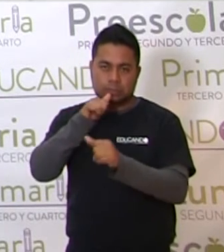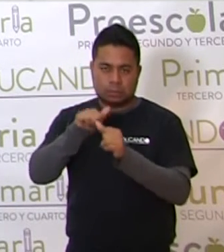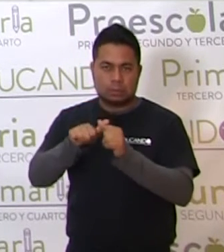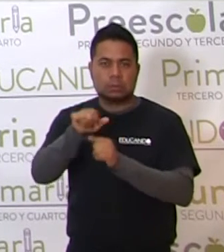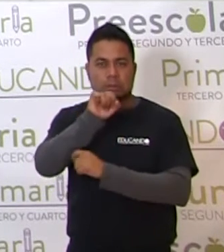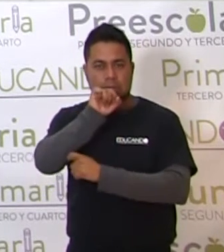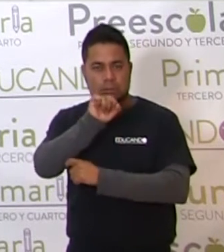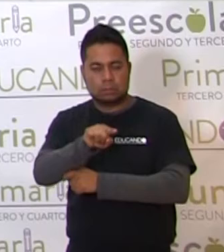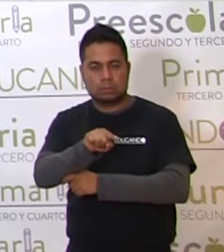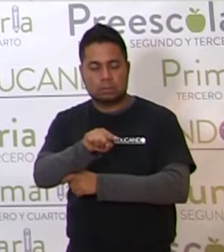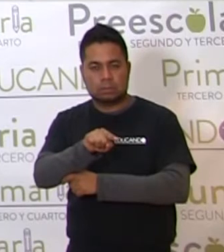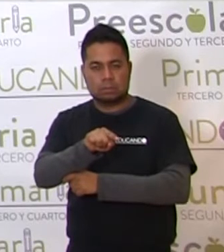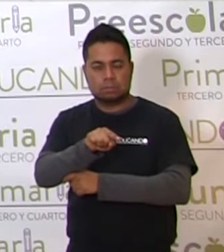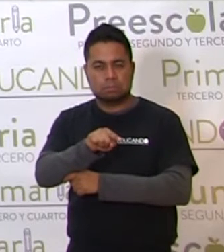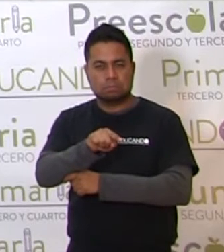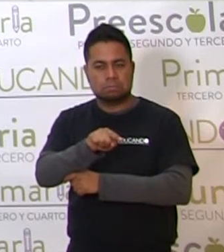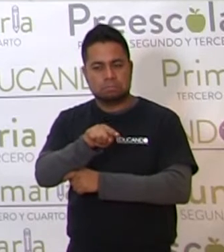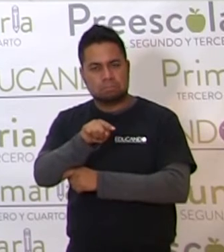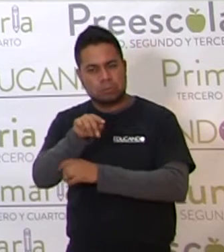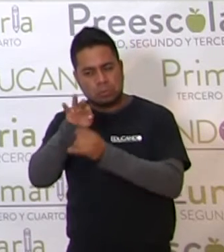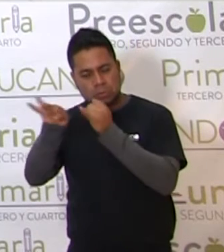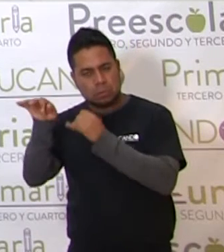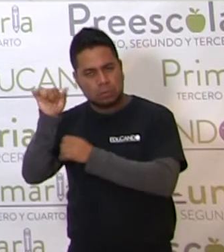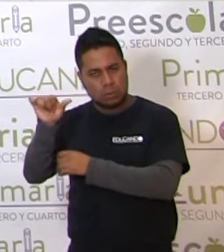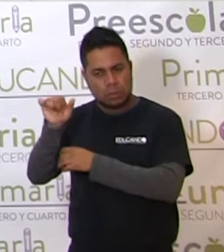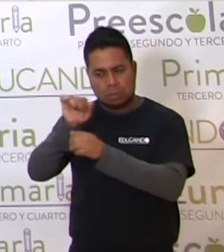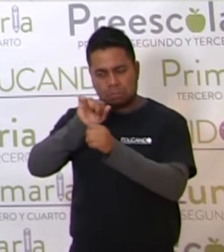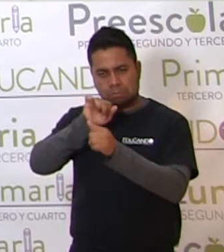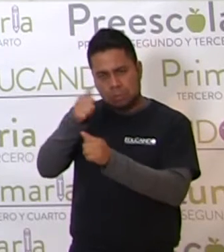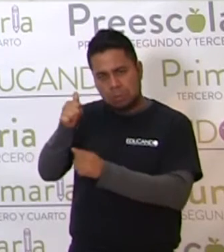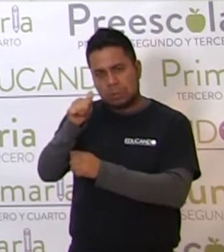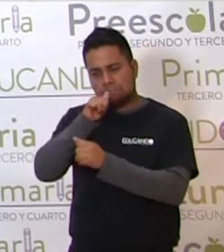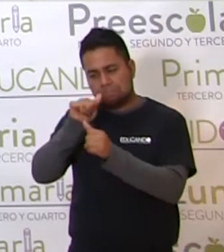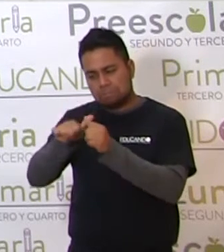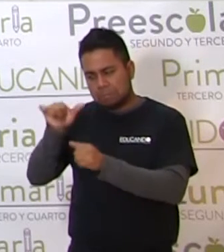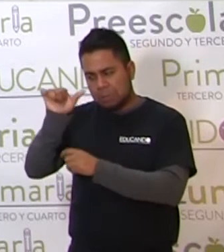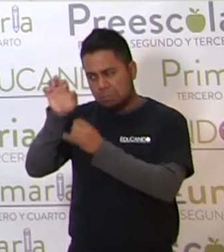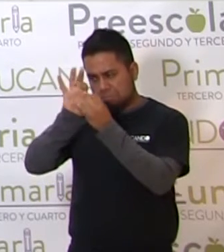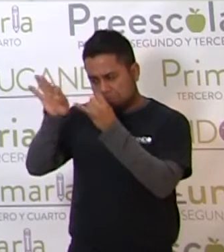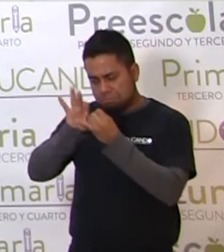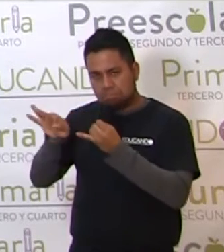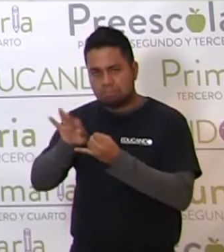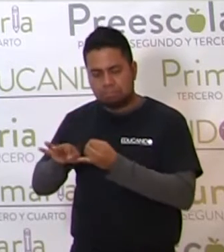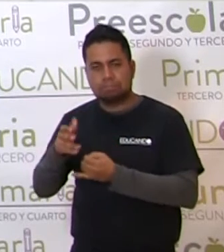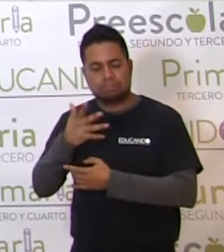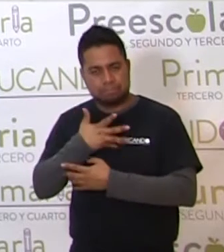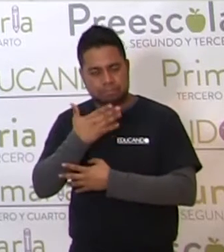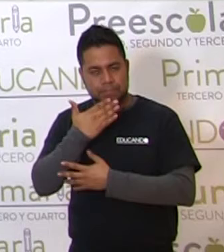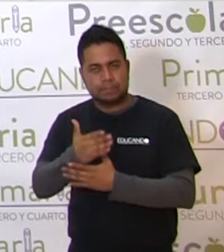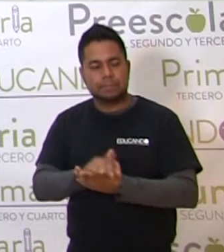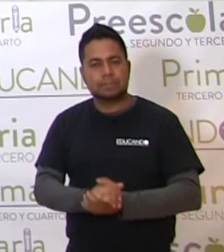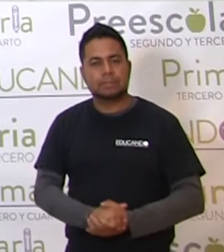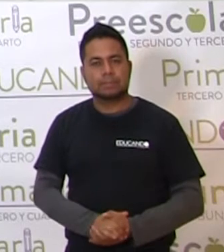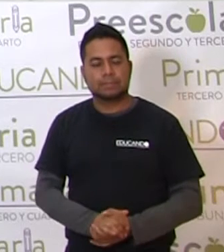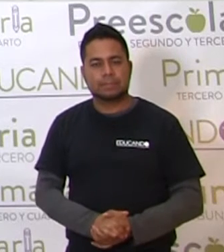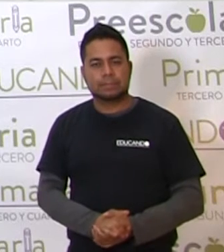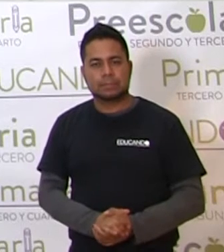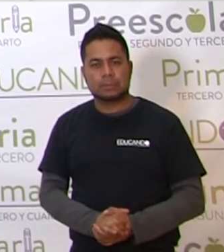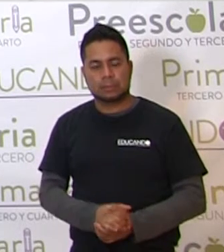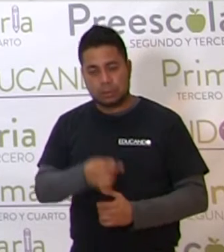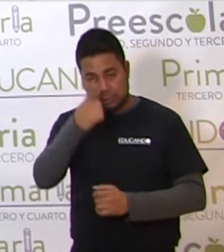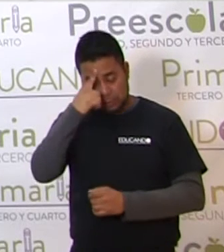a tenemos otra al final y otra a al final bien la